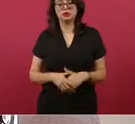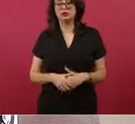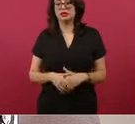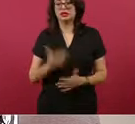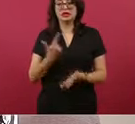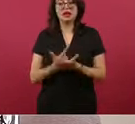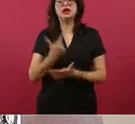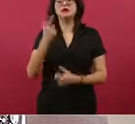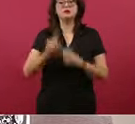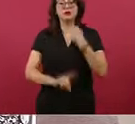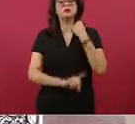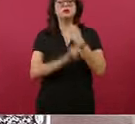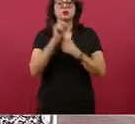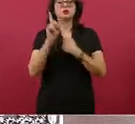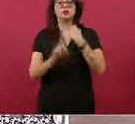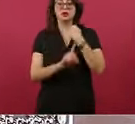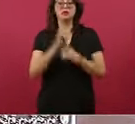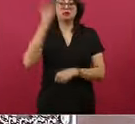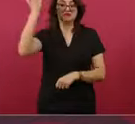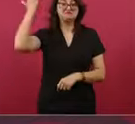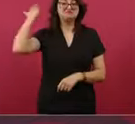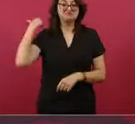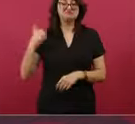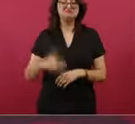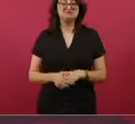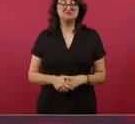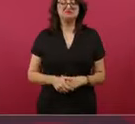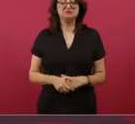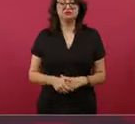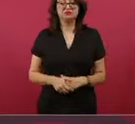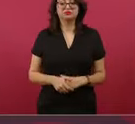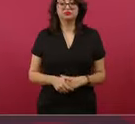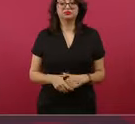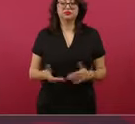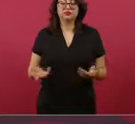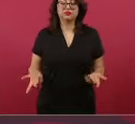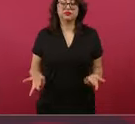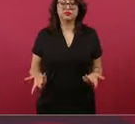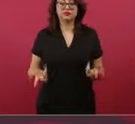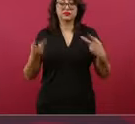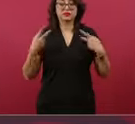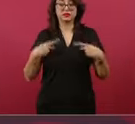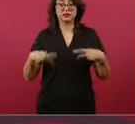Enorme en lo social con los migrantes.